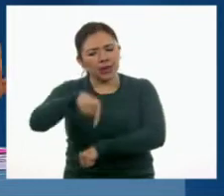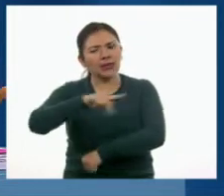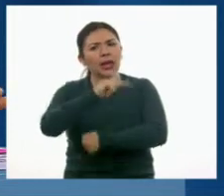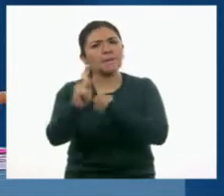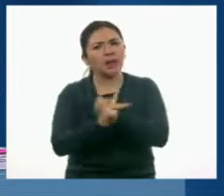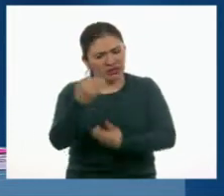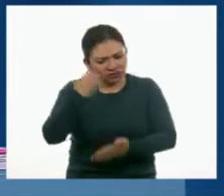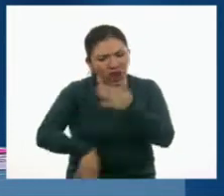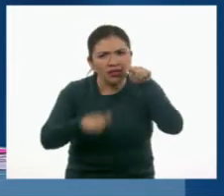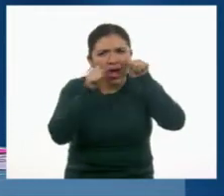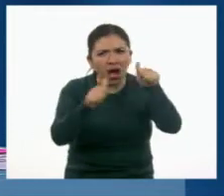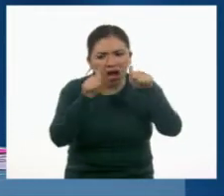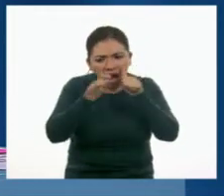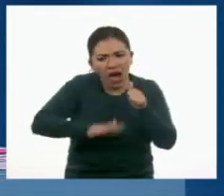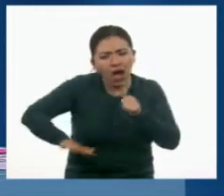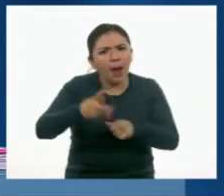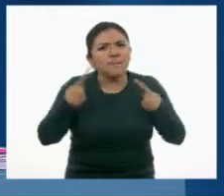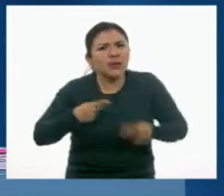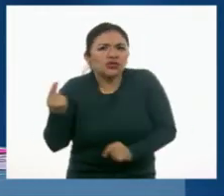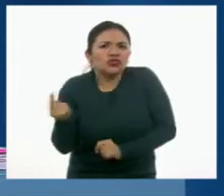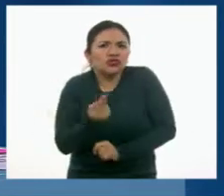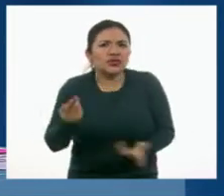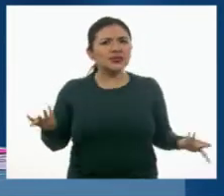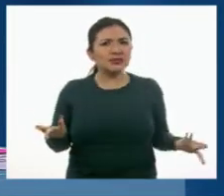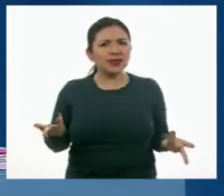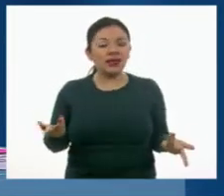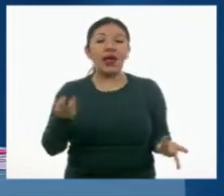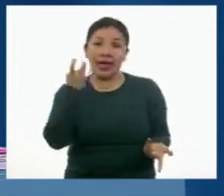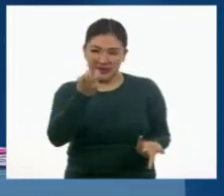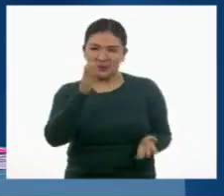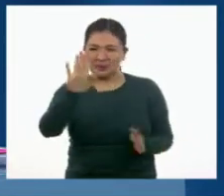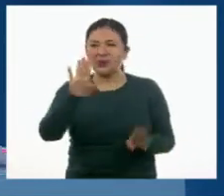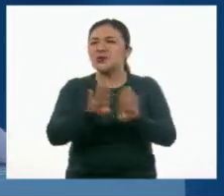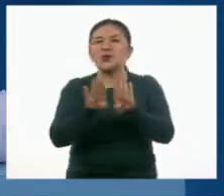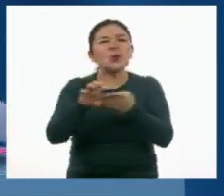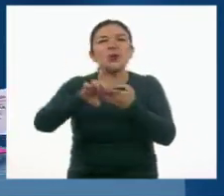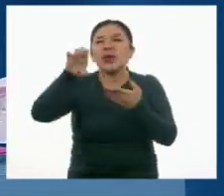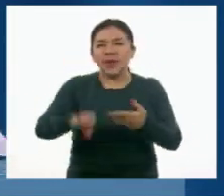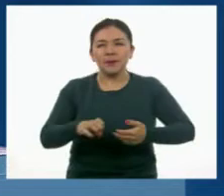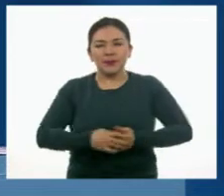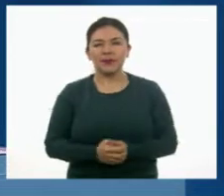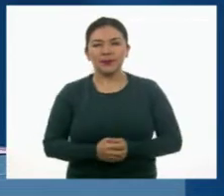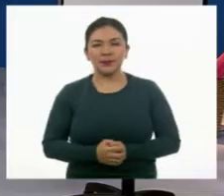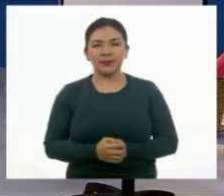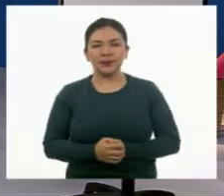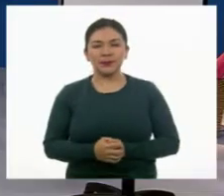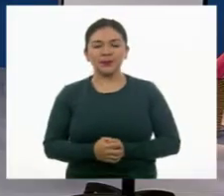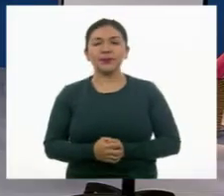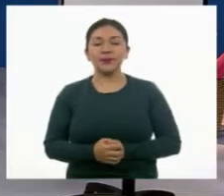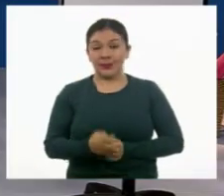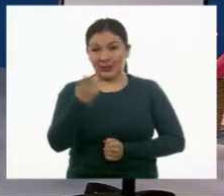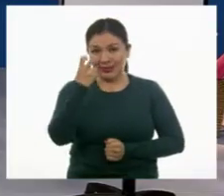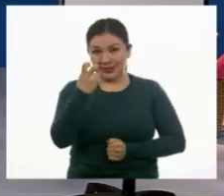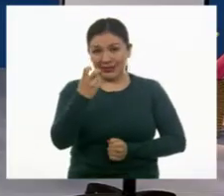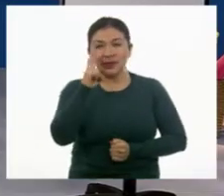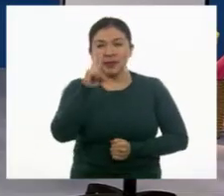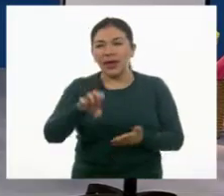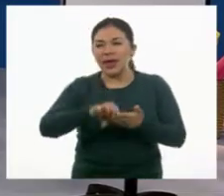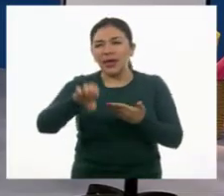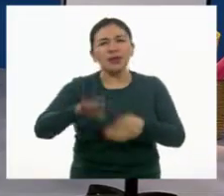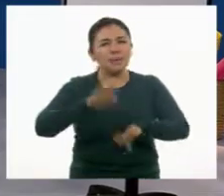está satisfaciendo las necesidades de tu población? Y te voy a poner un ejemplo, María. Sí. Precisamente, este es un